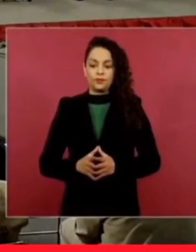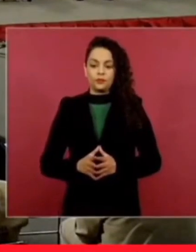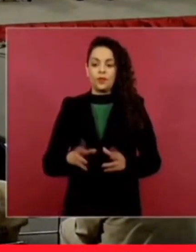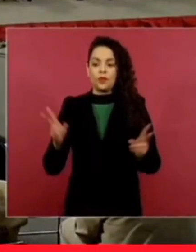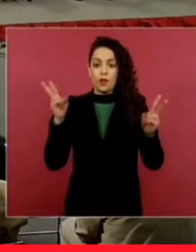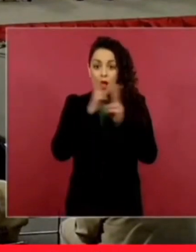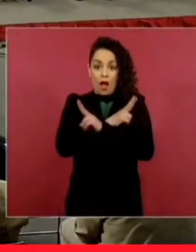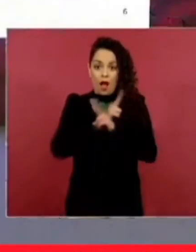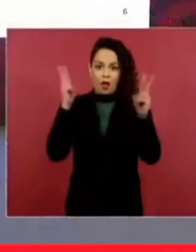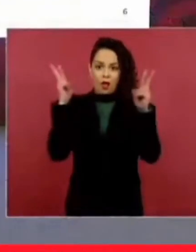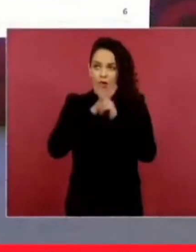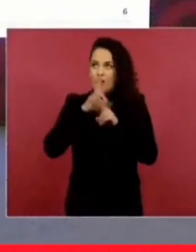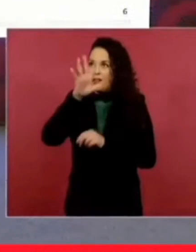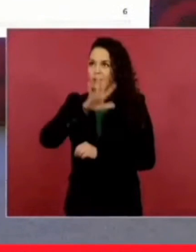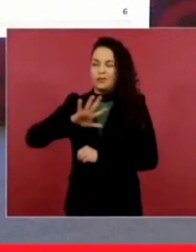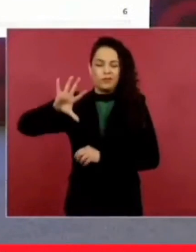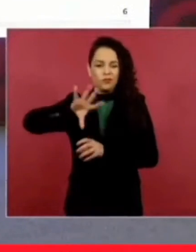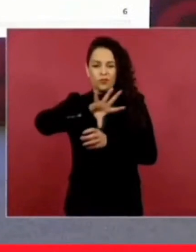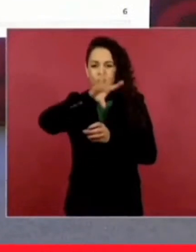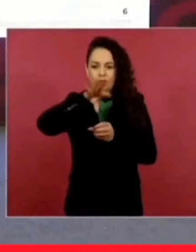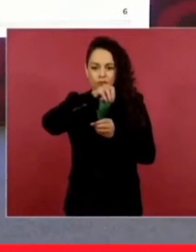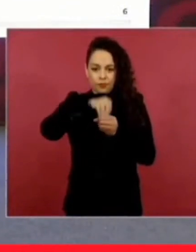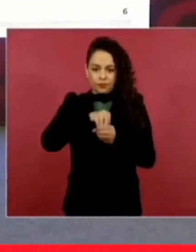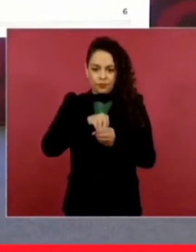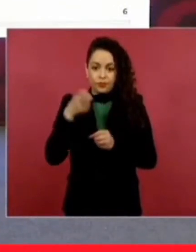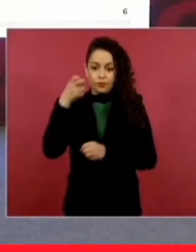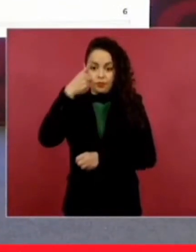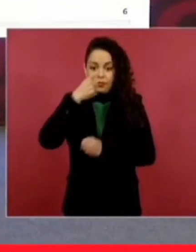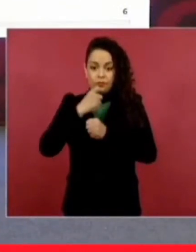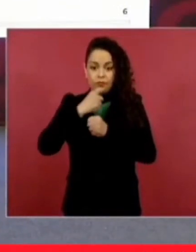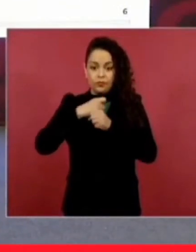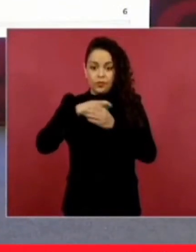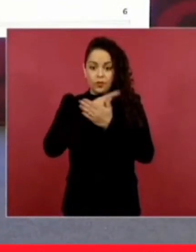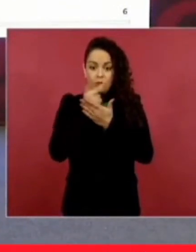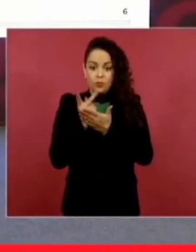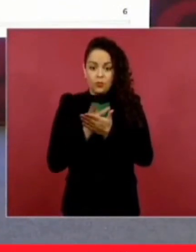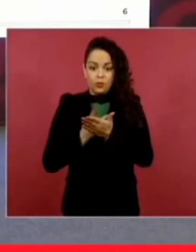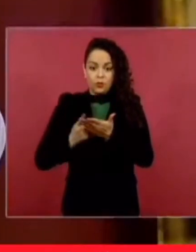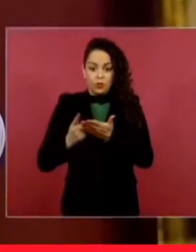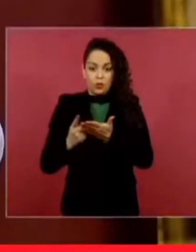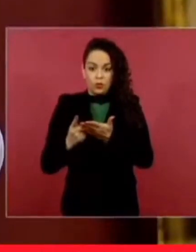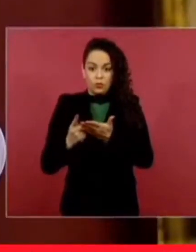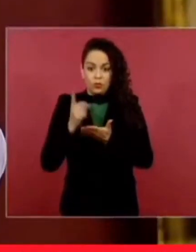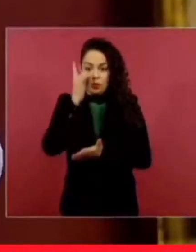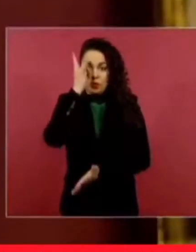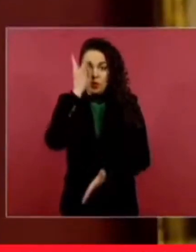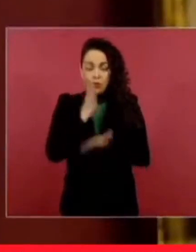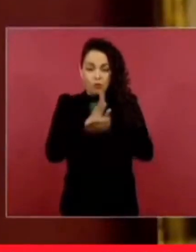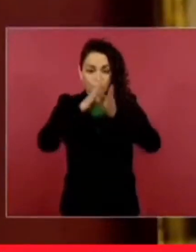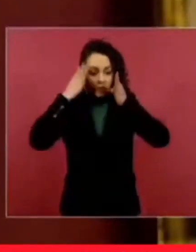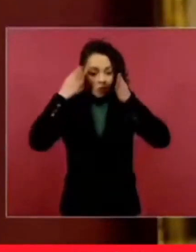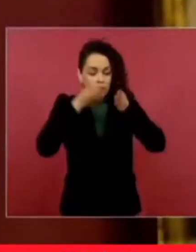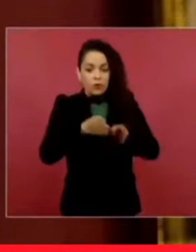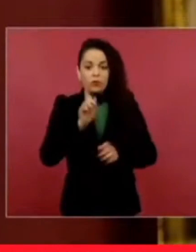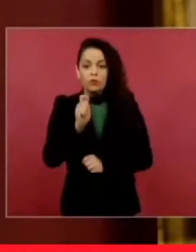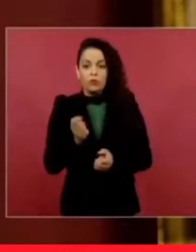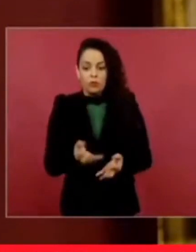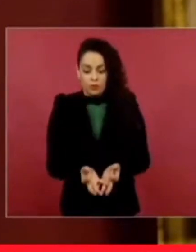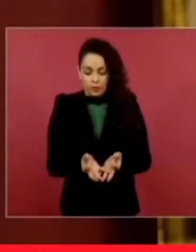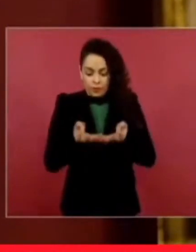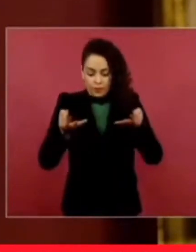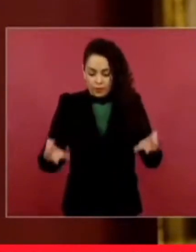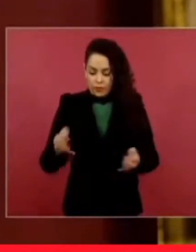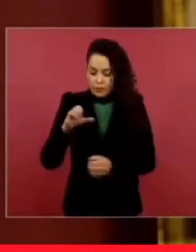Cuando uno revisa este programa de remediación, solo se evocan a suelo, únicamente a suelo.